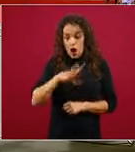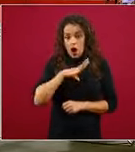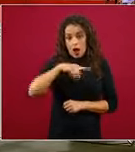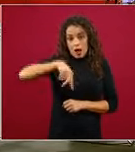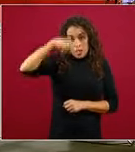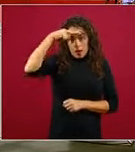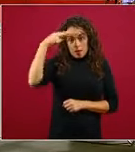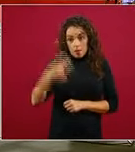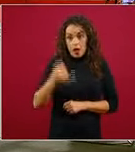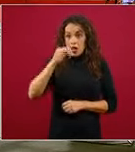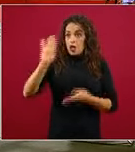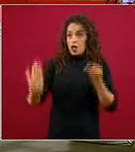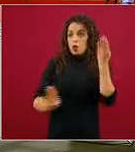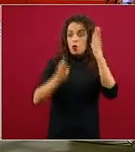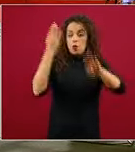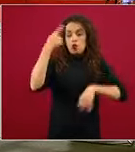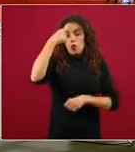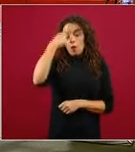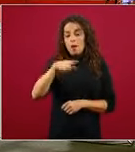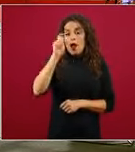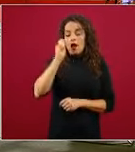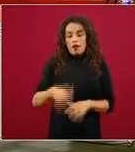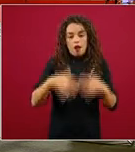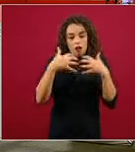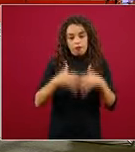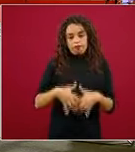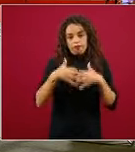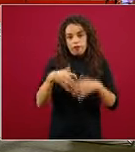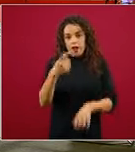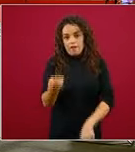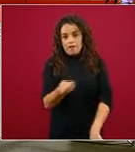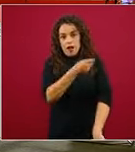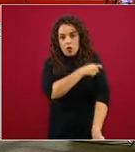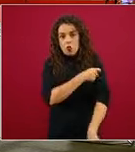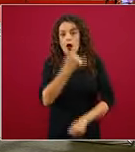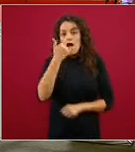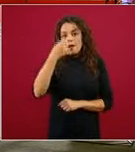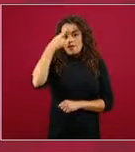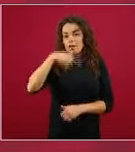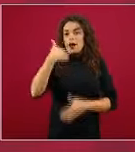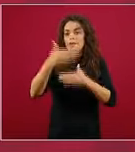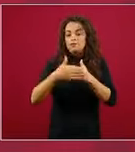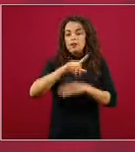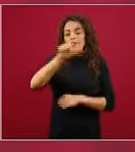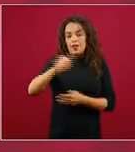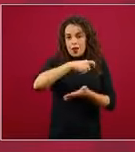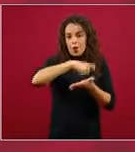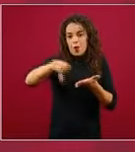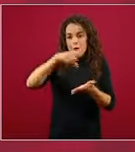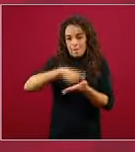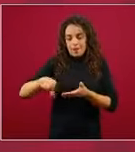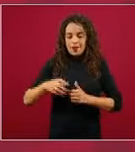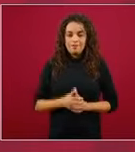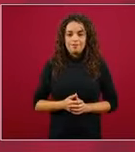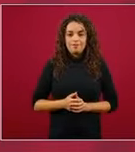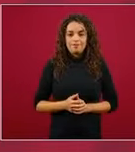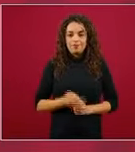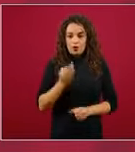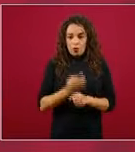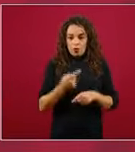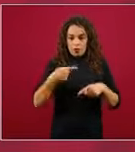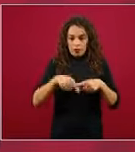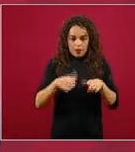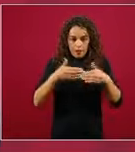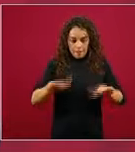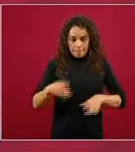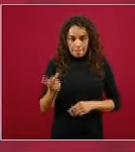en el desarrollo de vacunas y en su potencial adquisición. Vamos a empezar con Carlos Guzmán, la